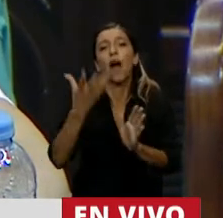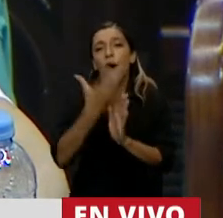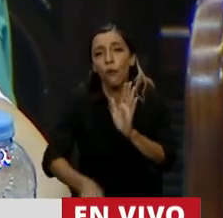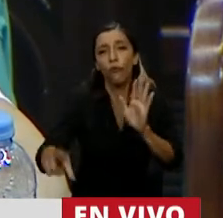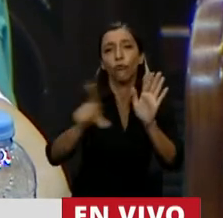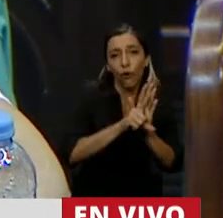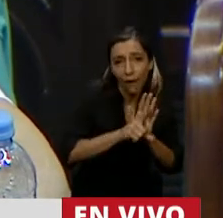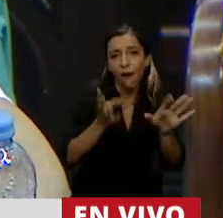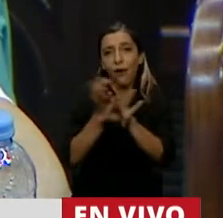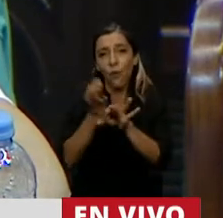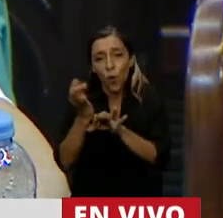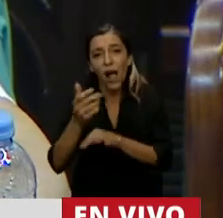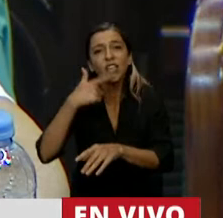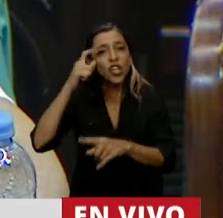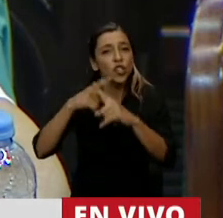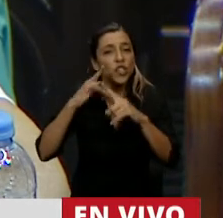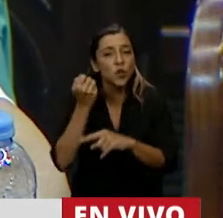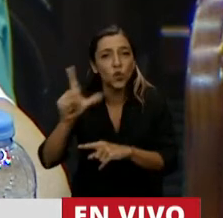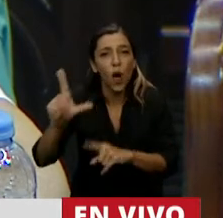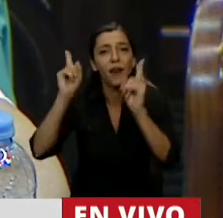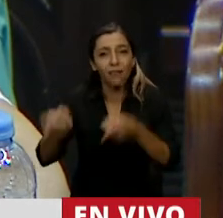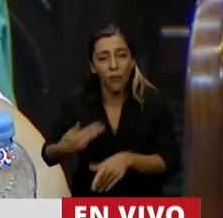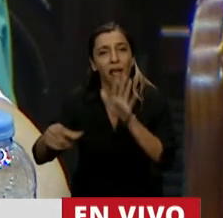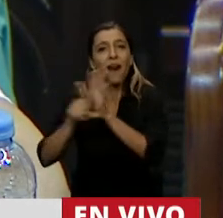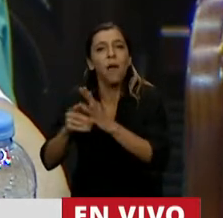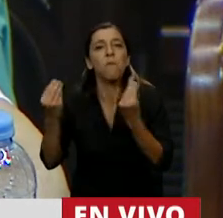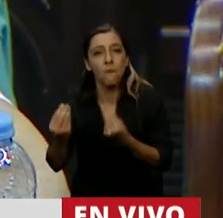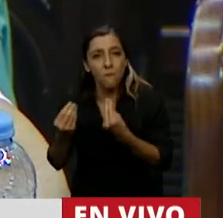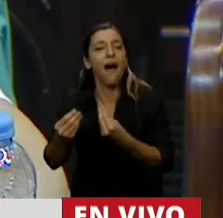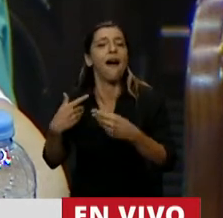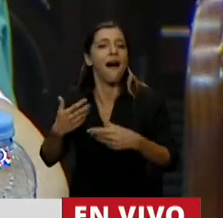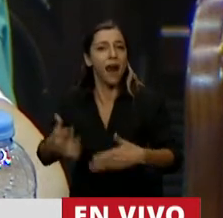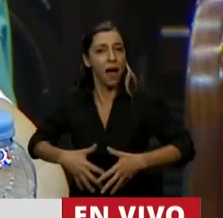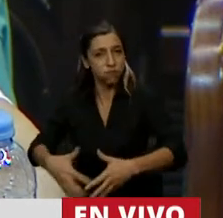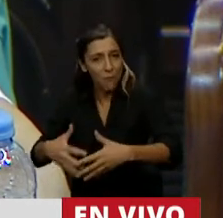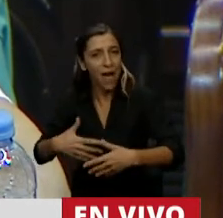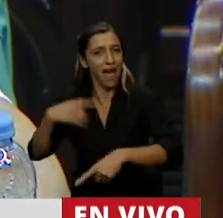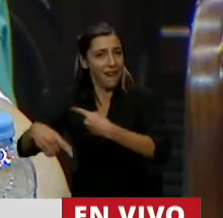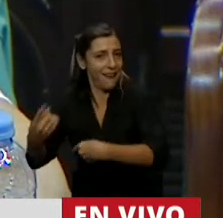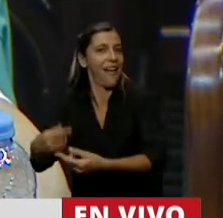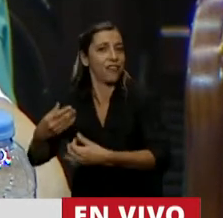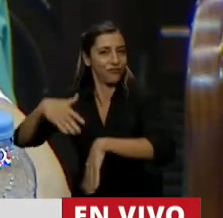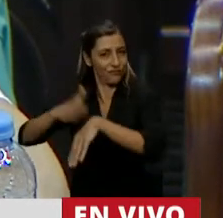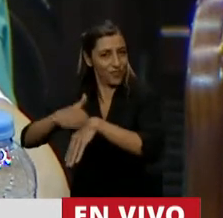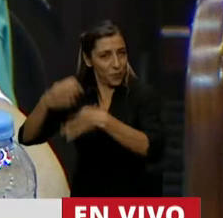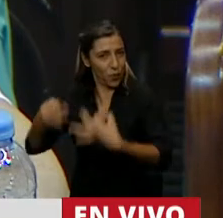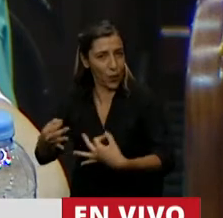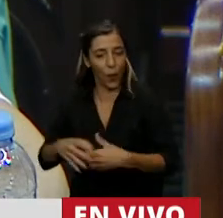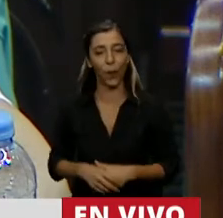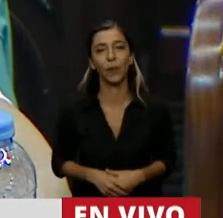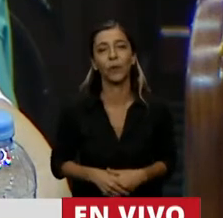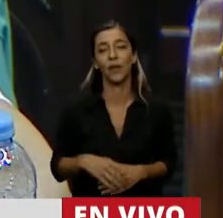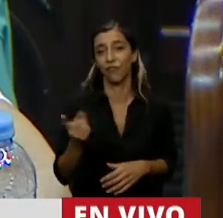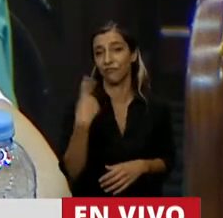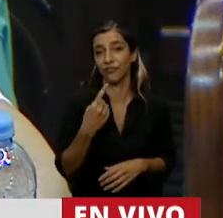educación sexual y derecho de procreación responsable. Estas mujeres, esa marea verde que vimos en